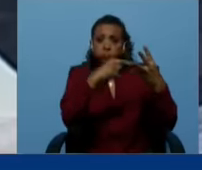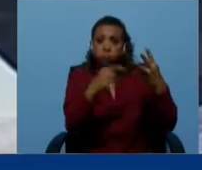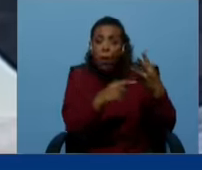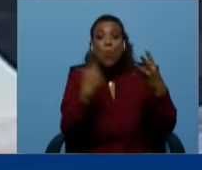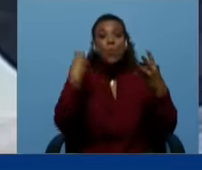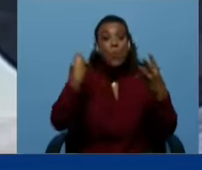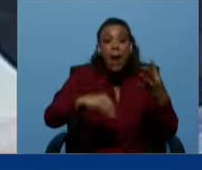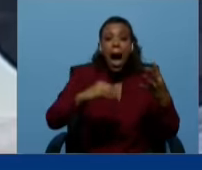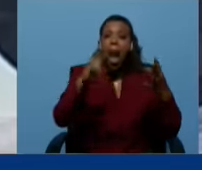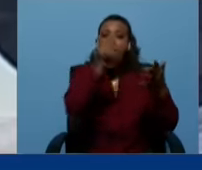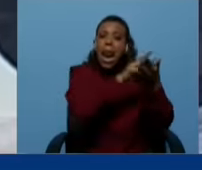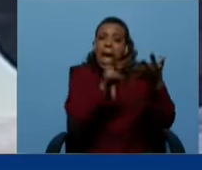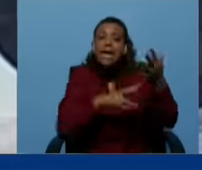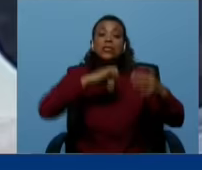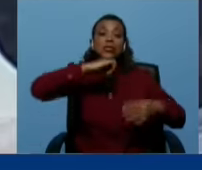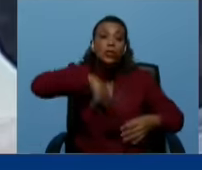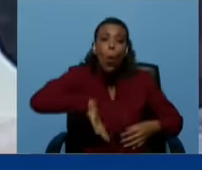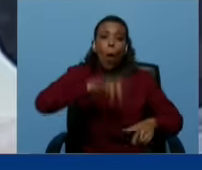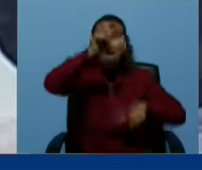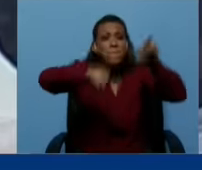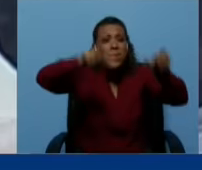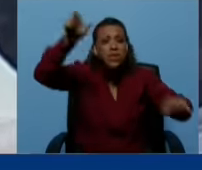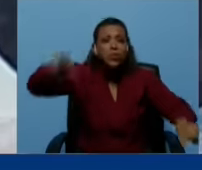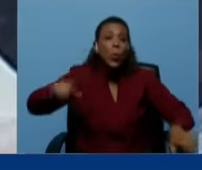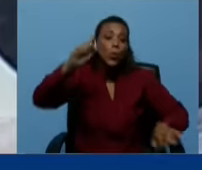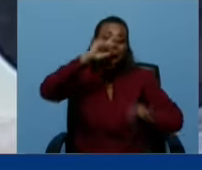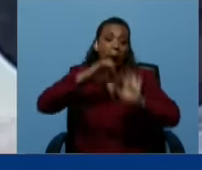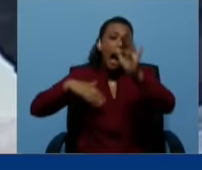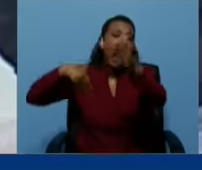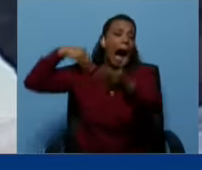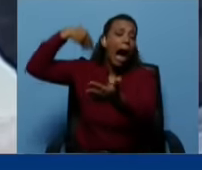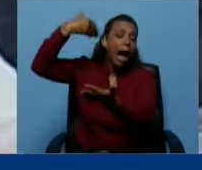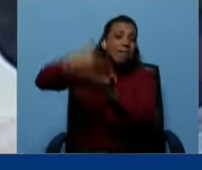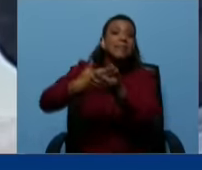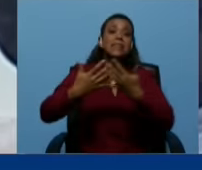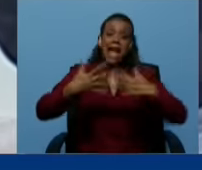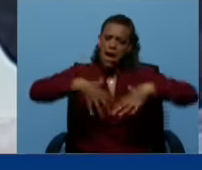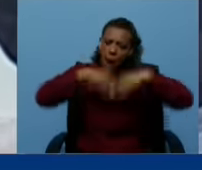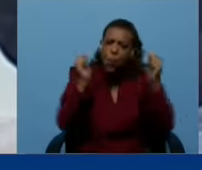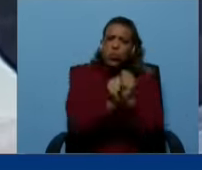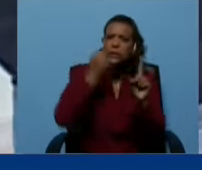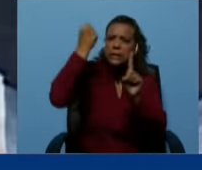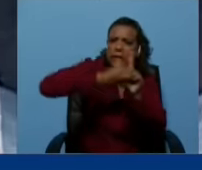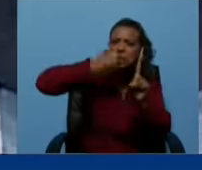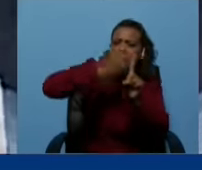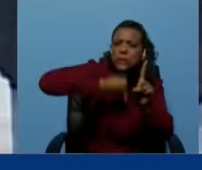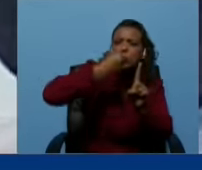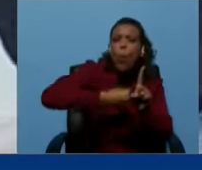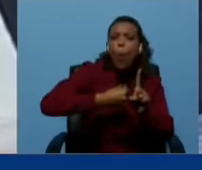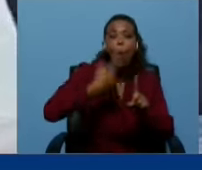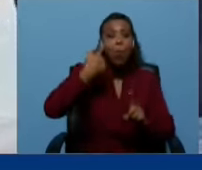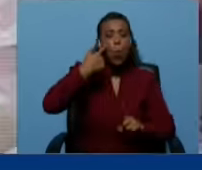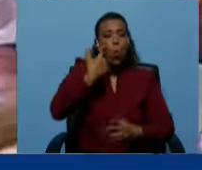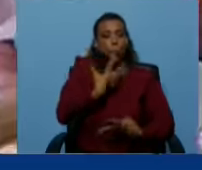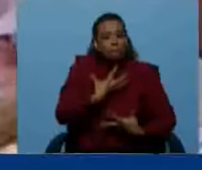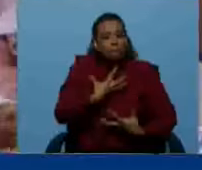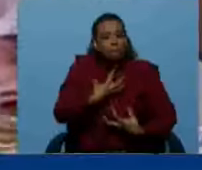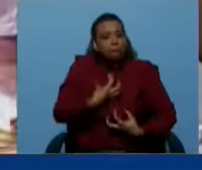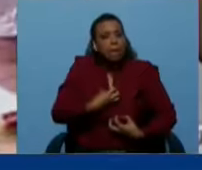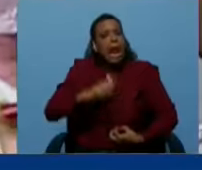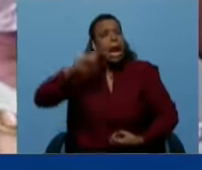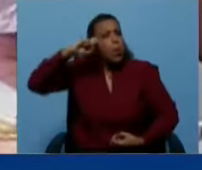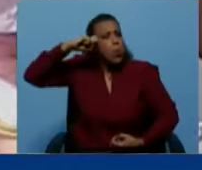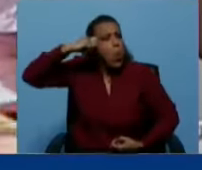mientras uno más conoce la historia de nuestros padres fundadores, uno se conmueve cada vez más.